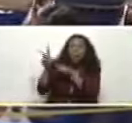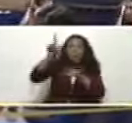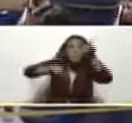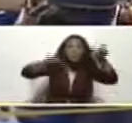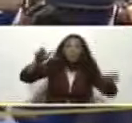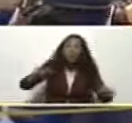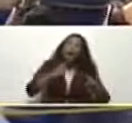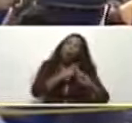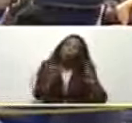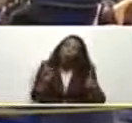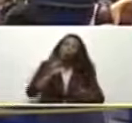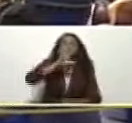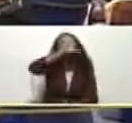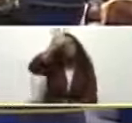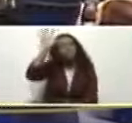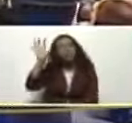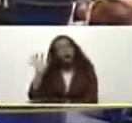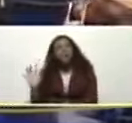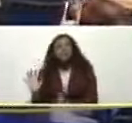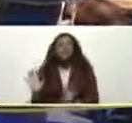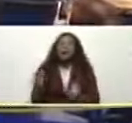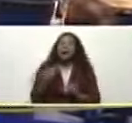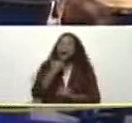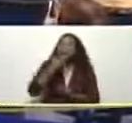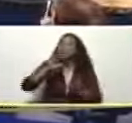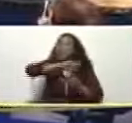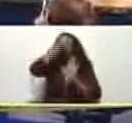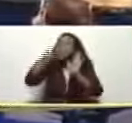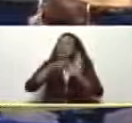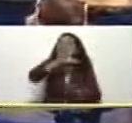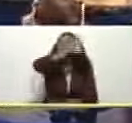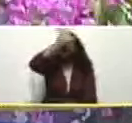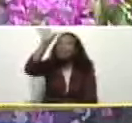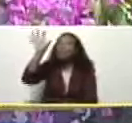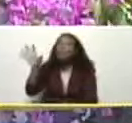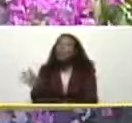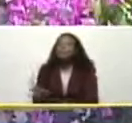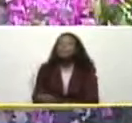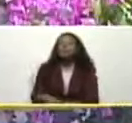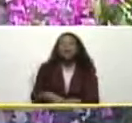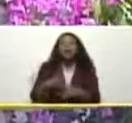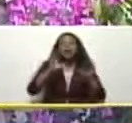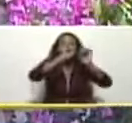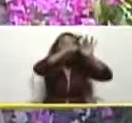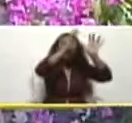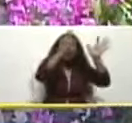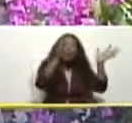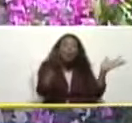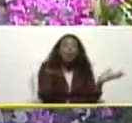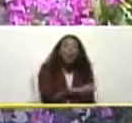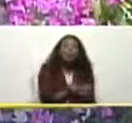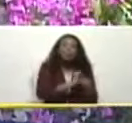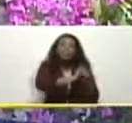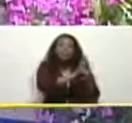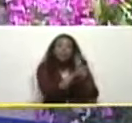a diferencia casi del mundo, la cuarentena la declaramos